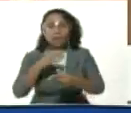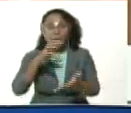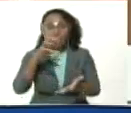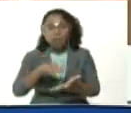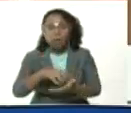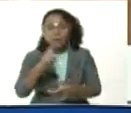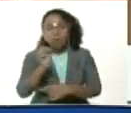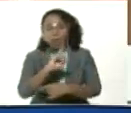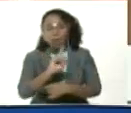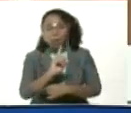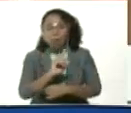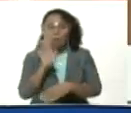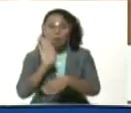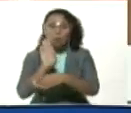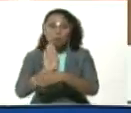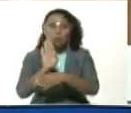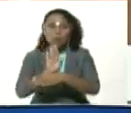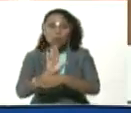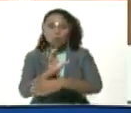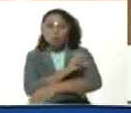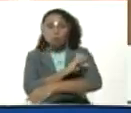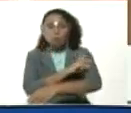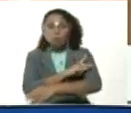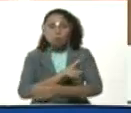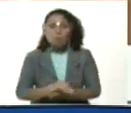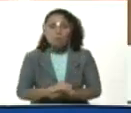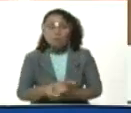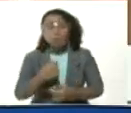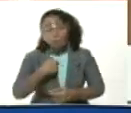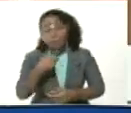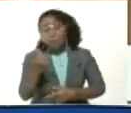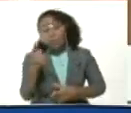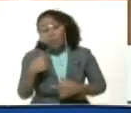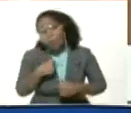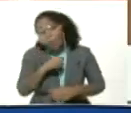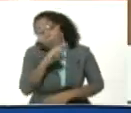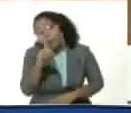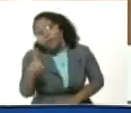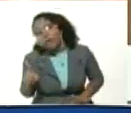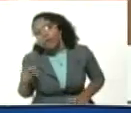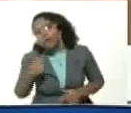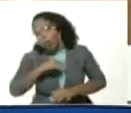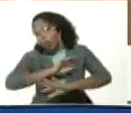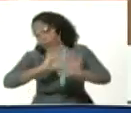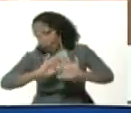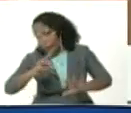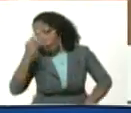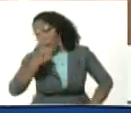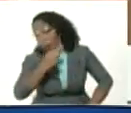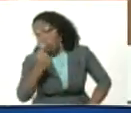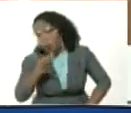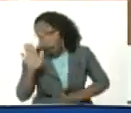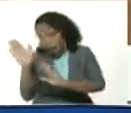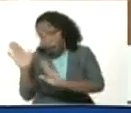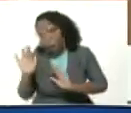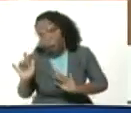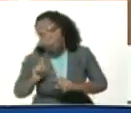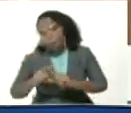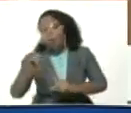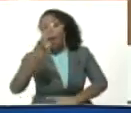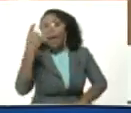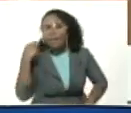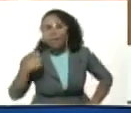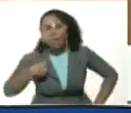si no tuvieran protectorado. Es donde yo me pregunto, yo ya me comprometí a eso, pero ayer me